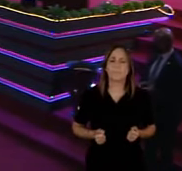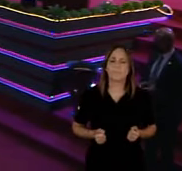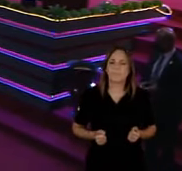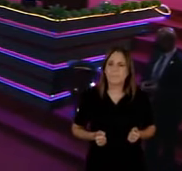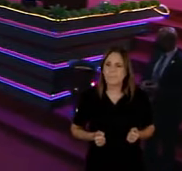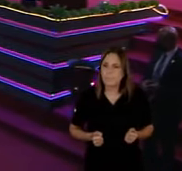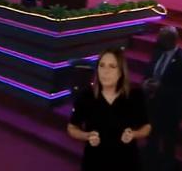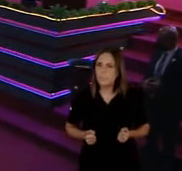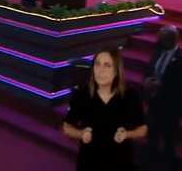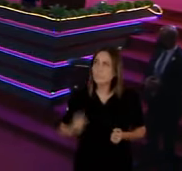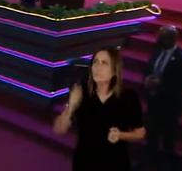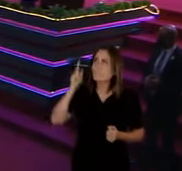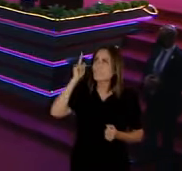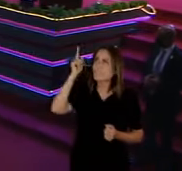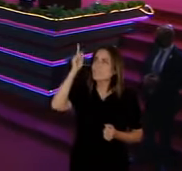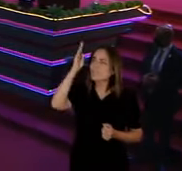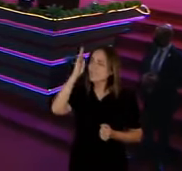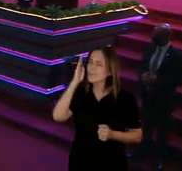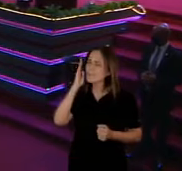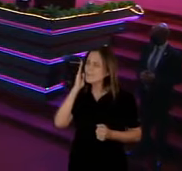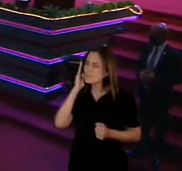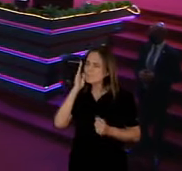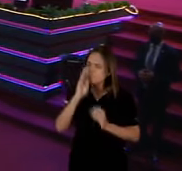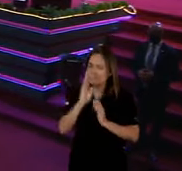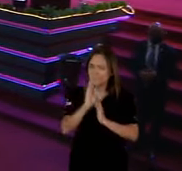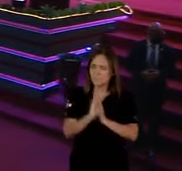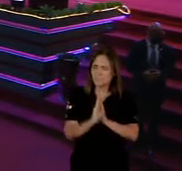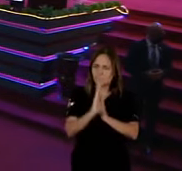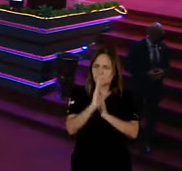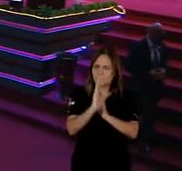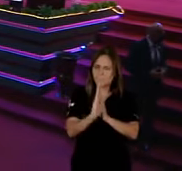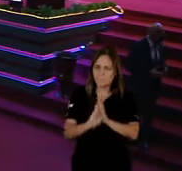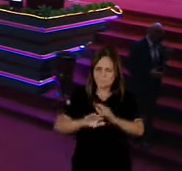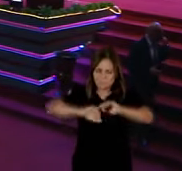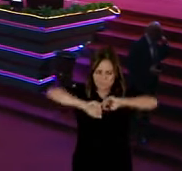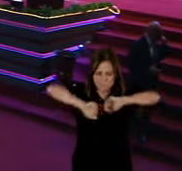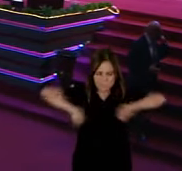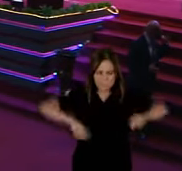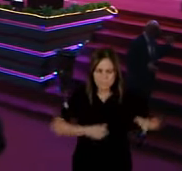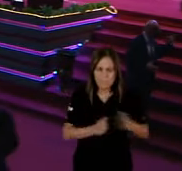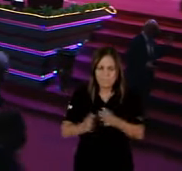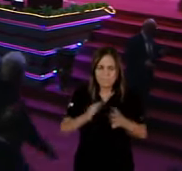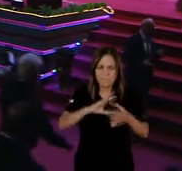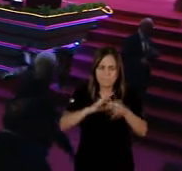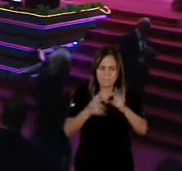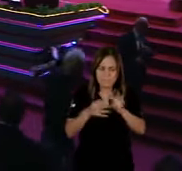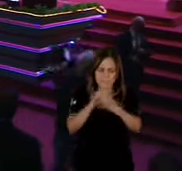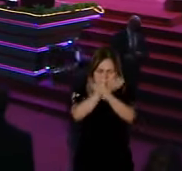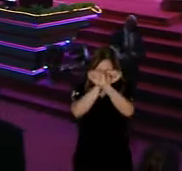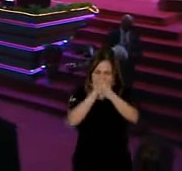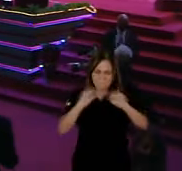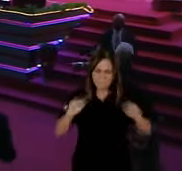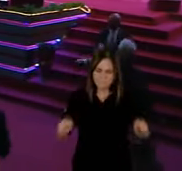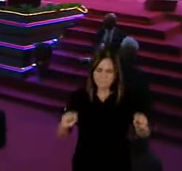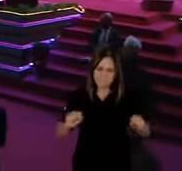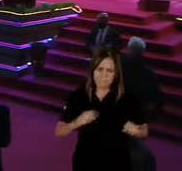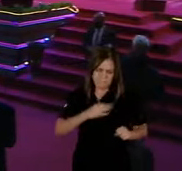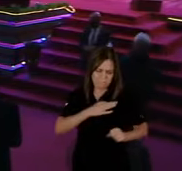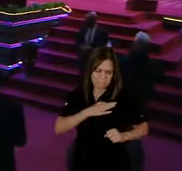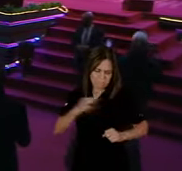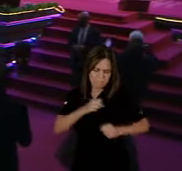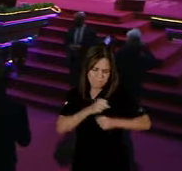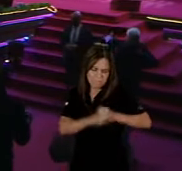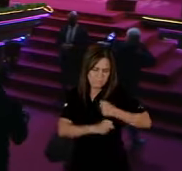Dios al frente, abriendo caminos, quebrando cadenas, sacando espinas. Manda a